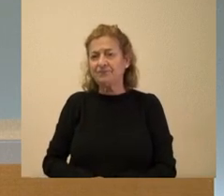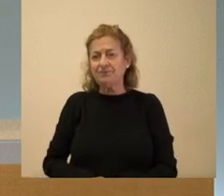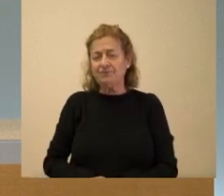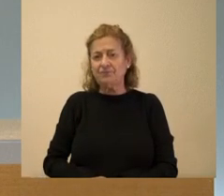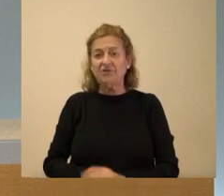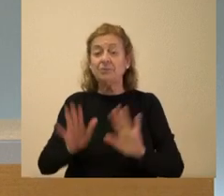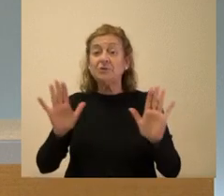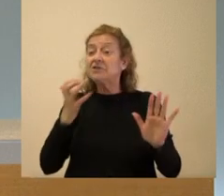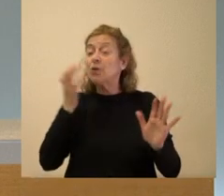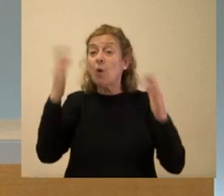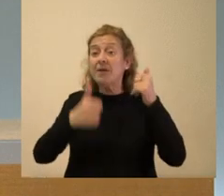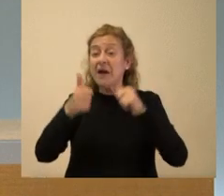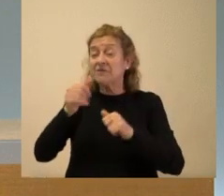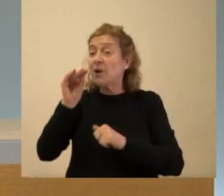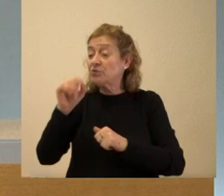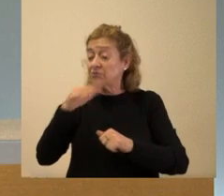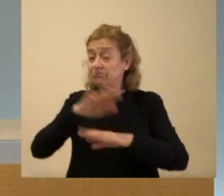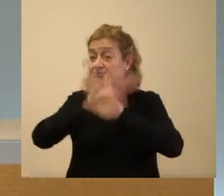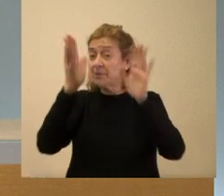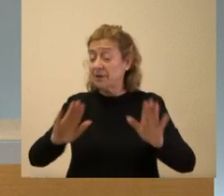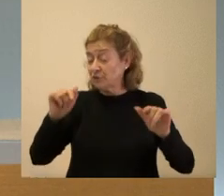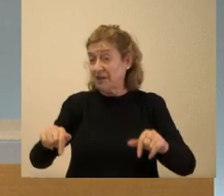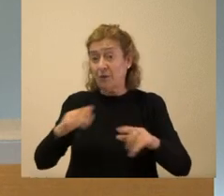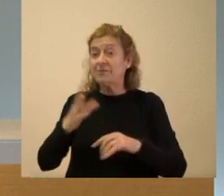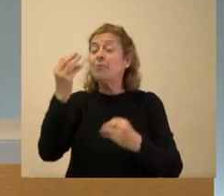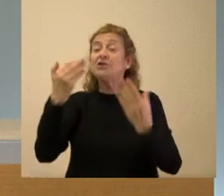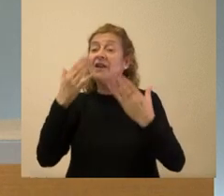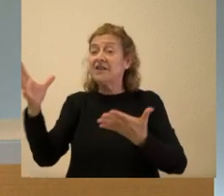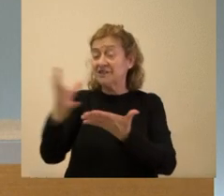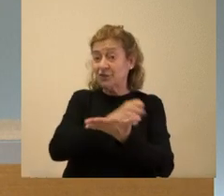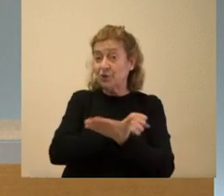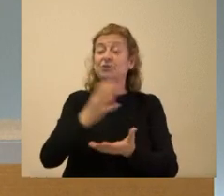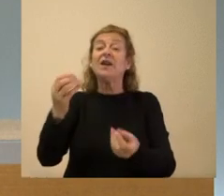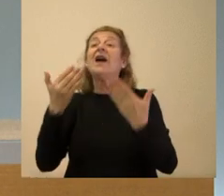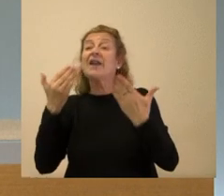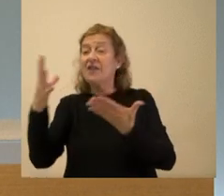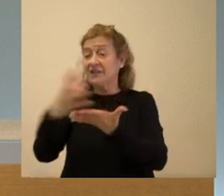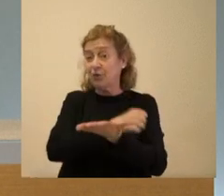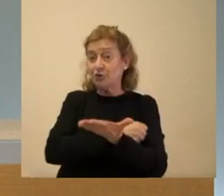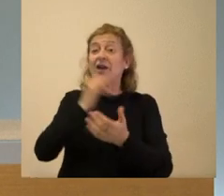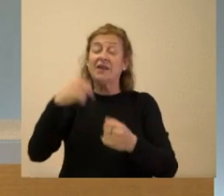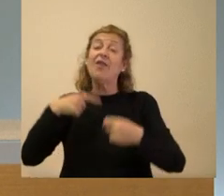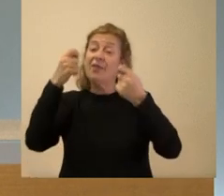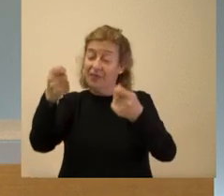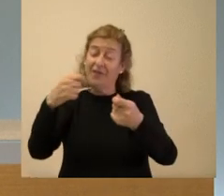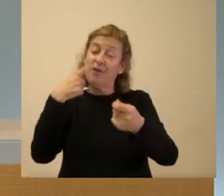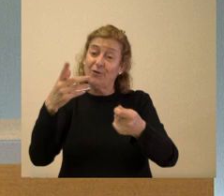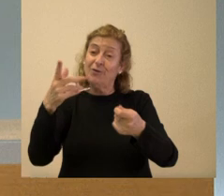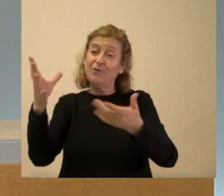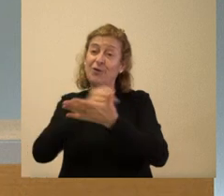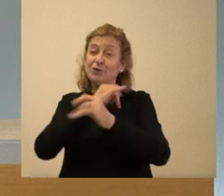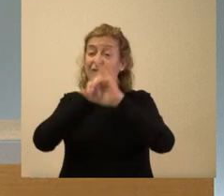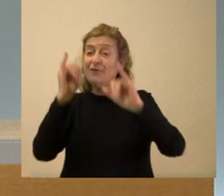pues si no hay más preguntas terminamos aquí la rueda de prensa Muchas gracias a todos pues gracias a todos y les deseo feliz